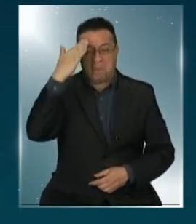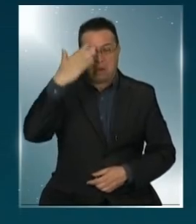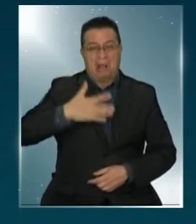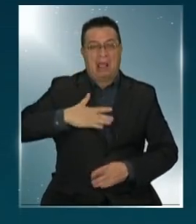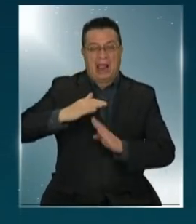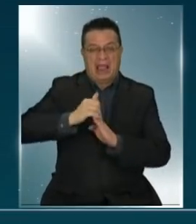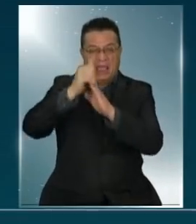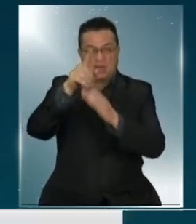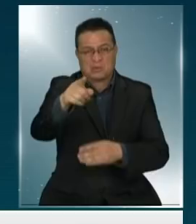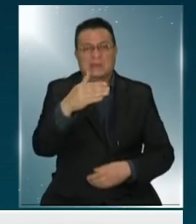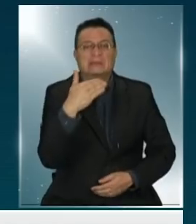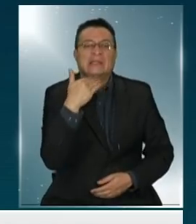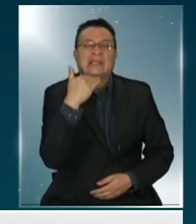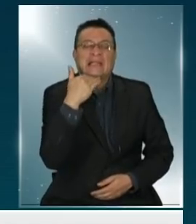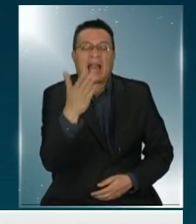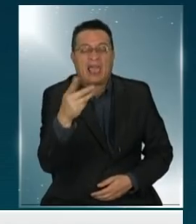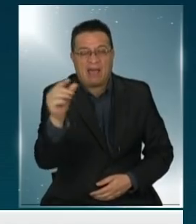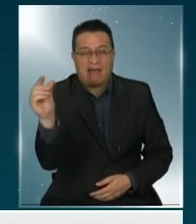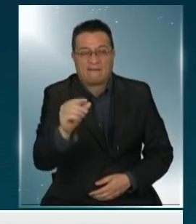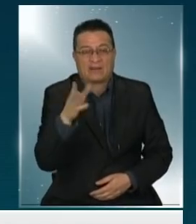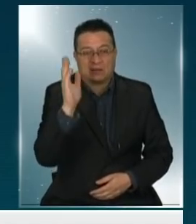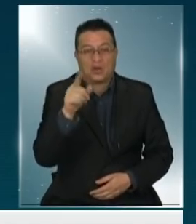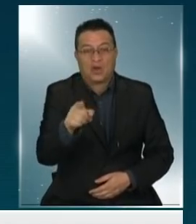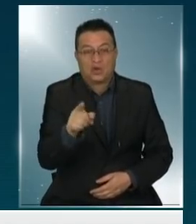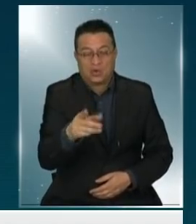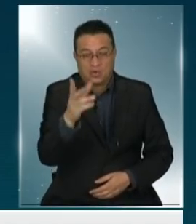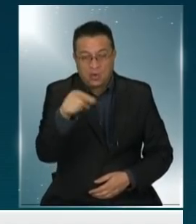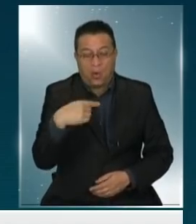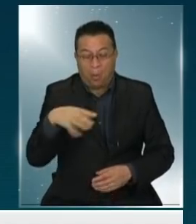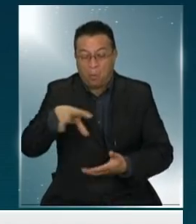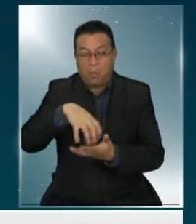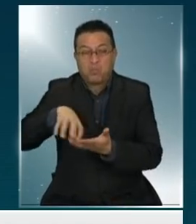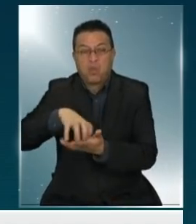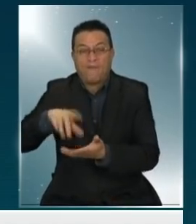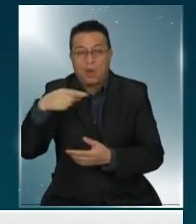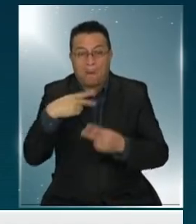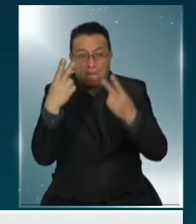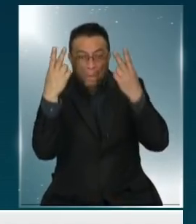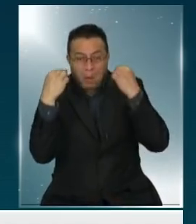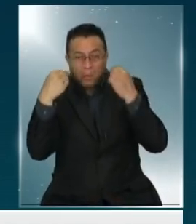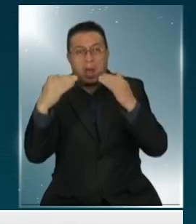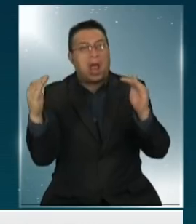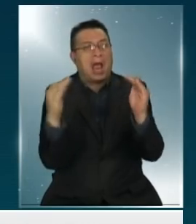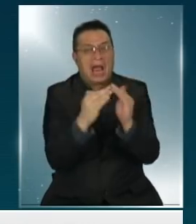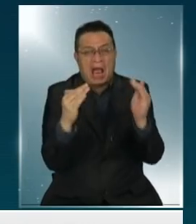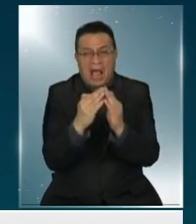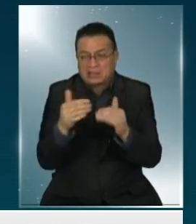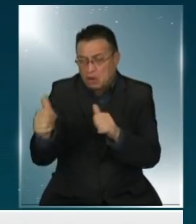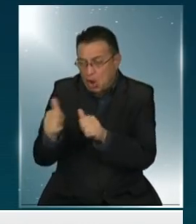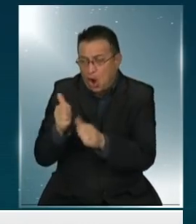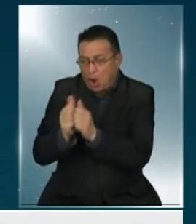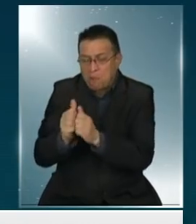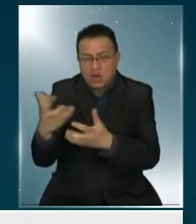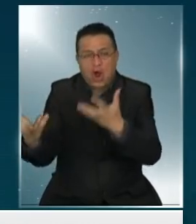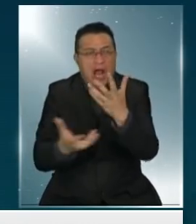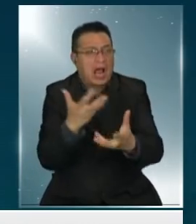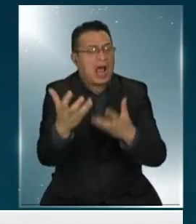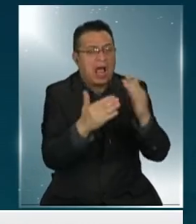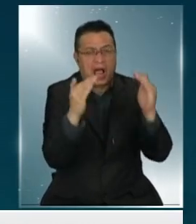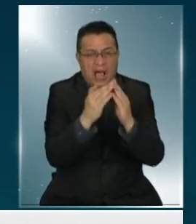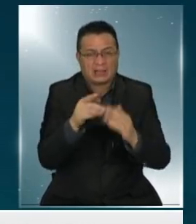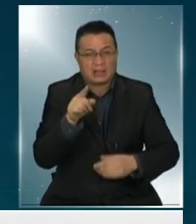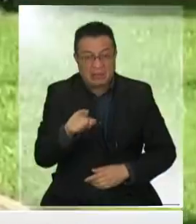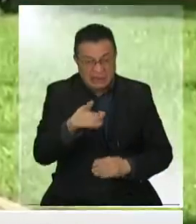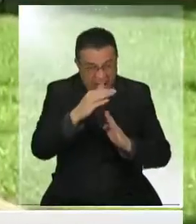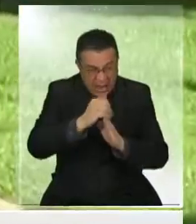no eres nada. Eres un que tiene a tu pueblo sometido. Le quemáis las casas a tu misma gente. Eso no es